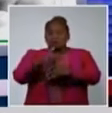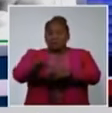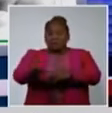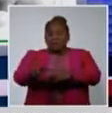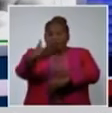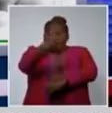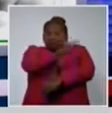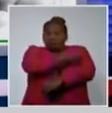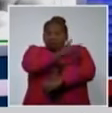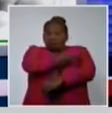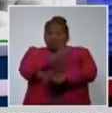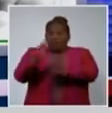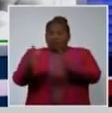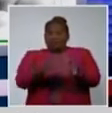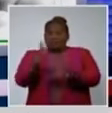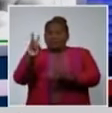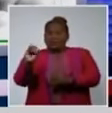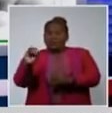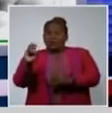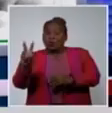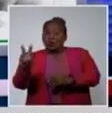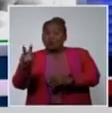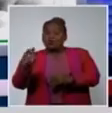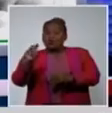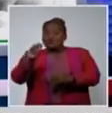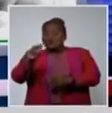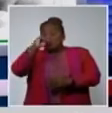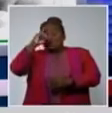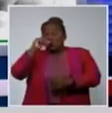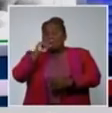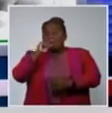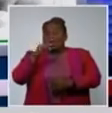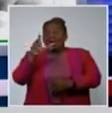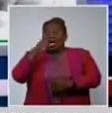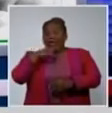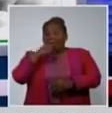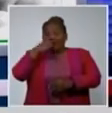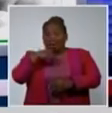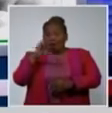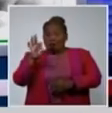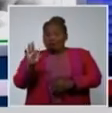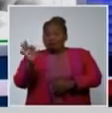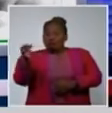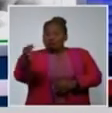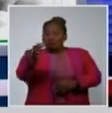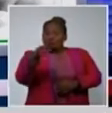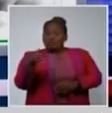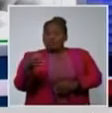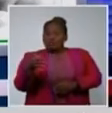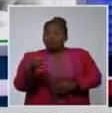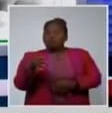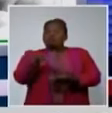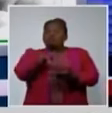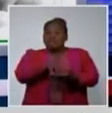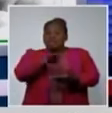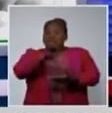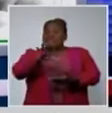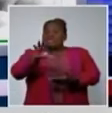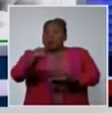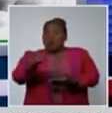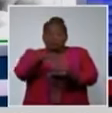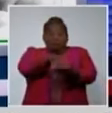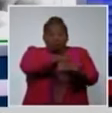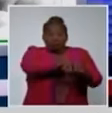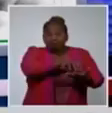fase 3 de ensayos clínicos 8 municipios con unos 50 vacunatorios dice leticia martínez fernández